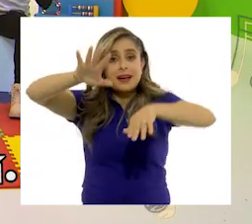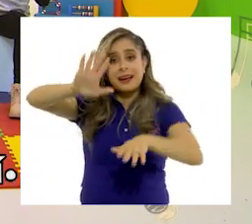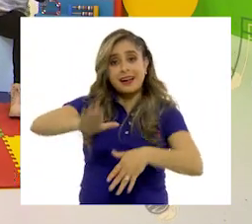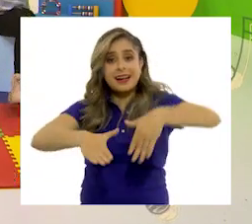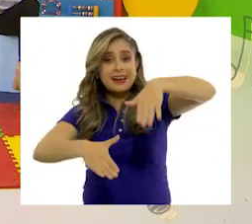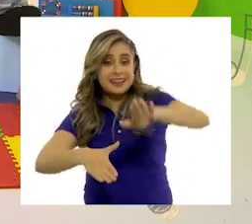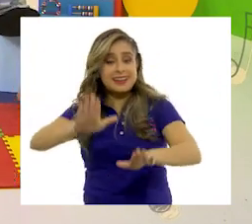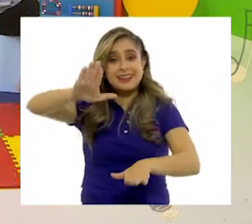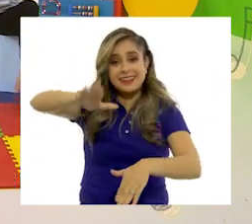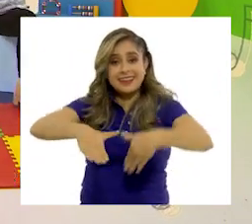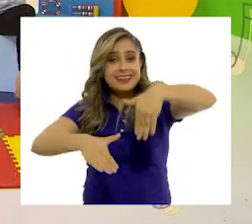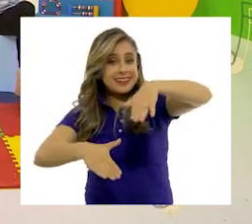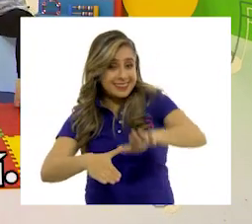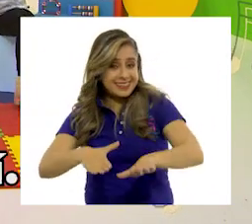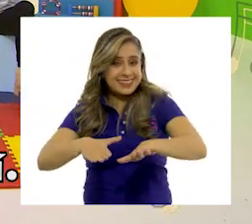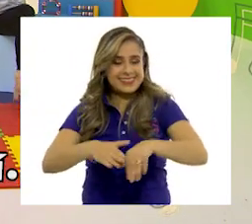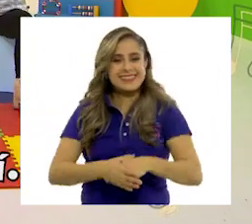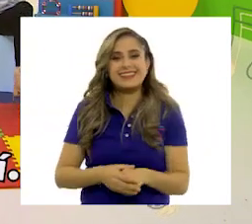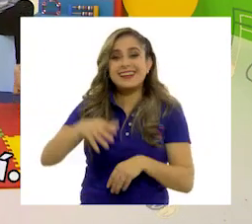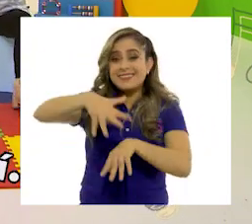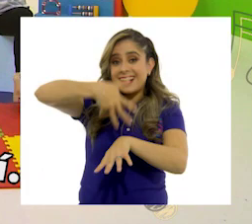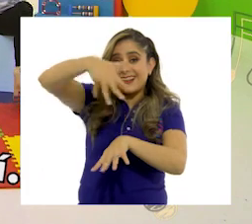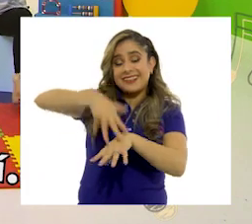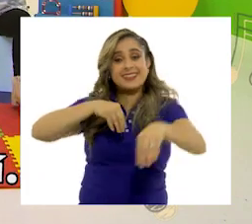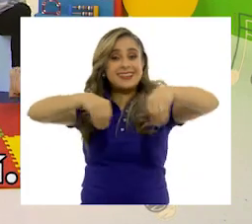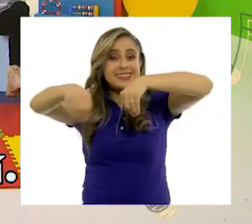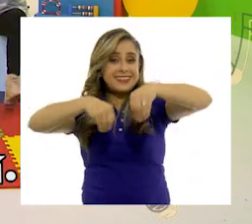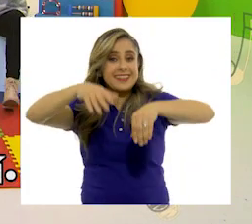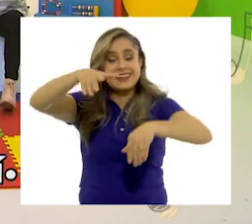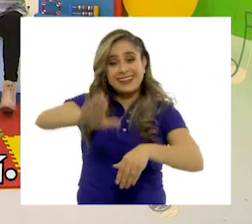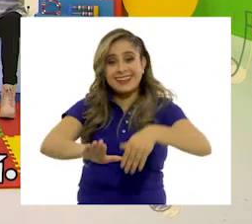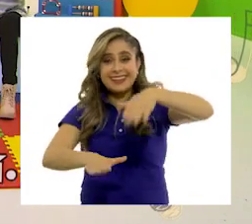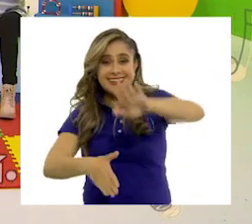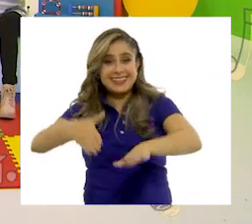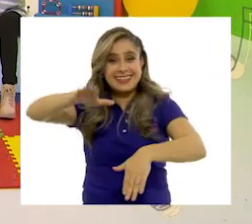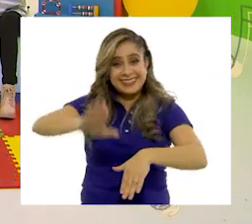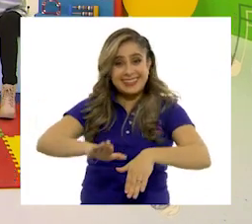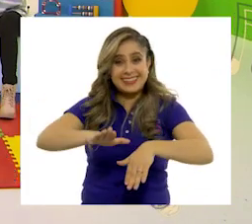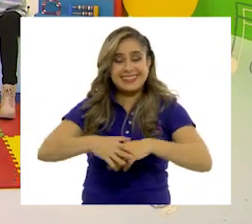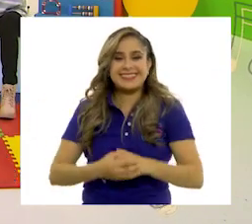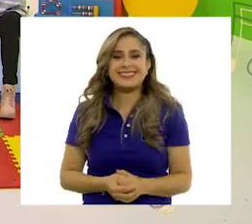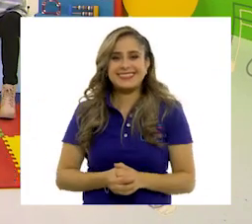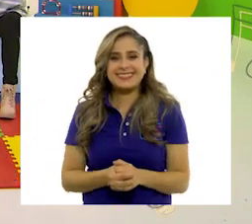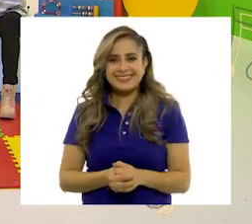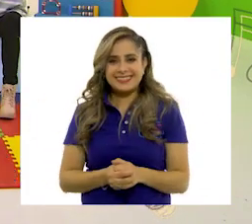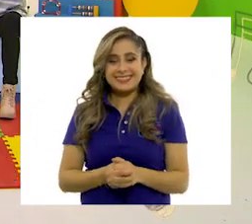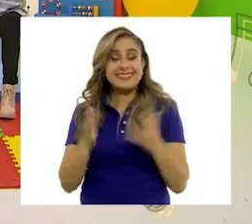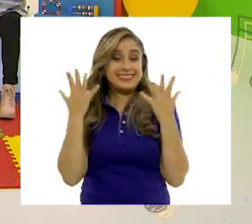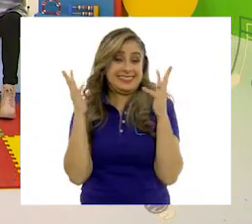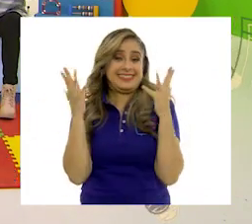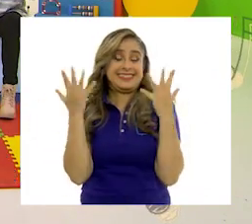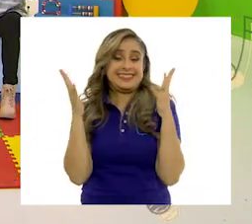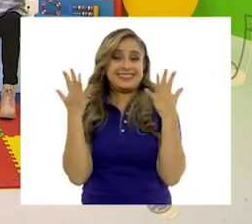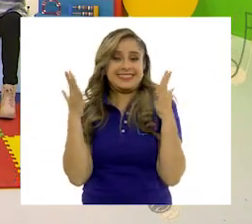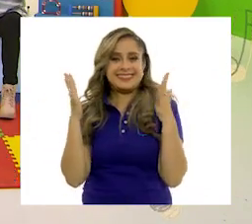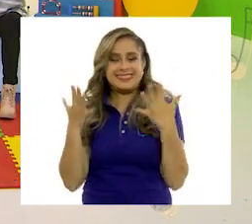así. Así, así, así, las patitas mueve así.